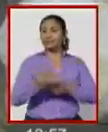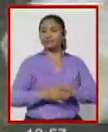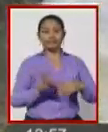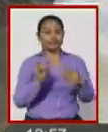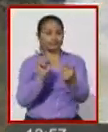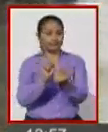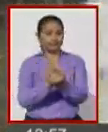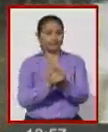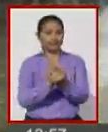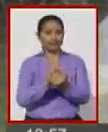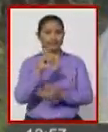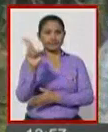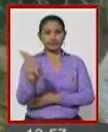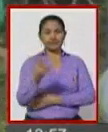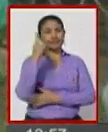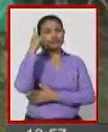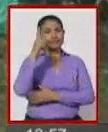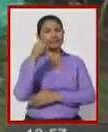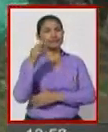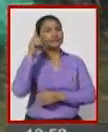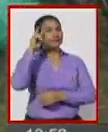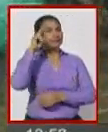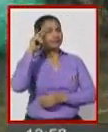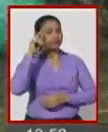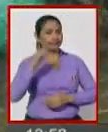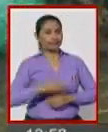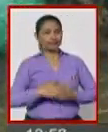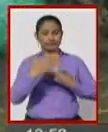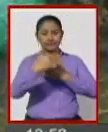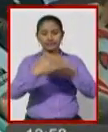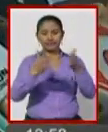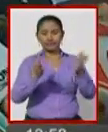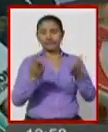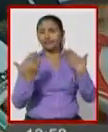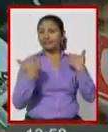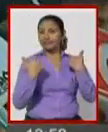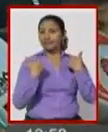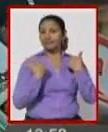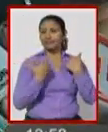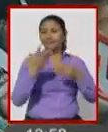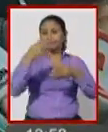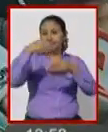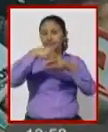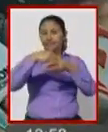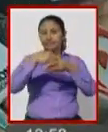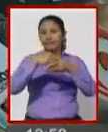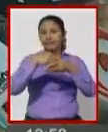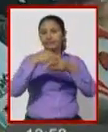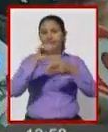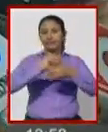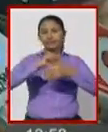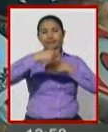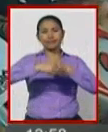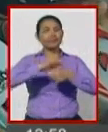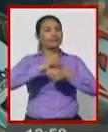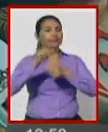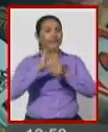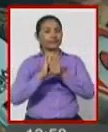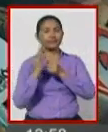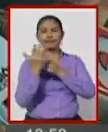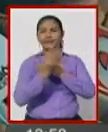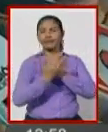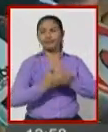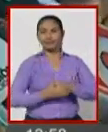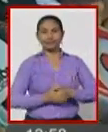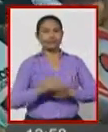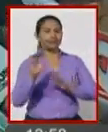este hallazgo iba a ser utilizado para un volteo. Eran paquetes que tenían, en este caso, sellados con masking,